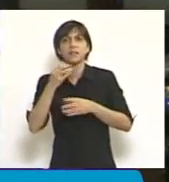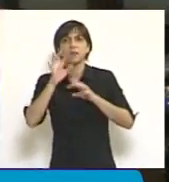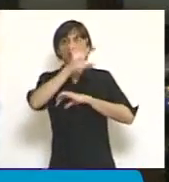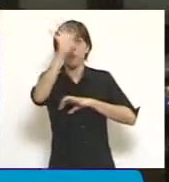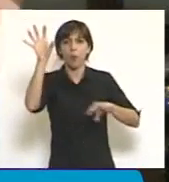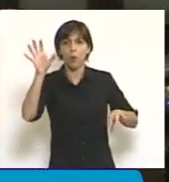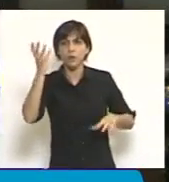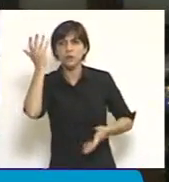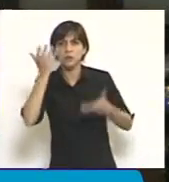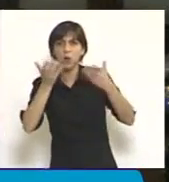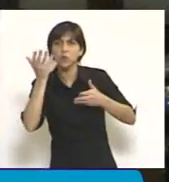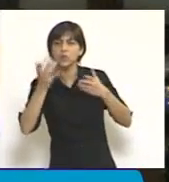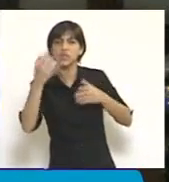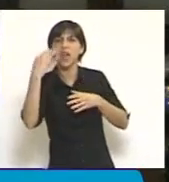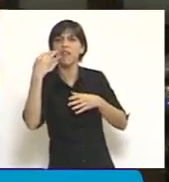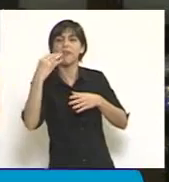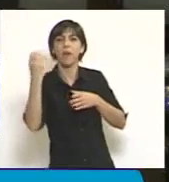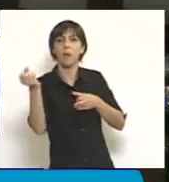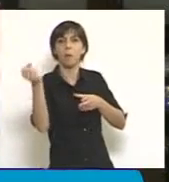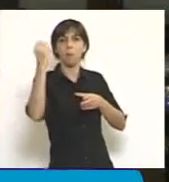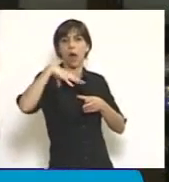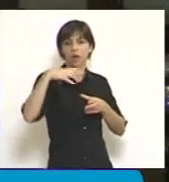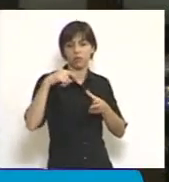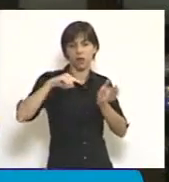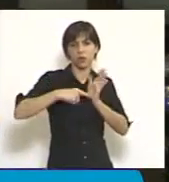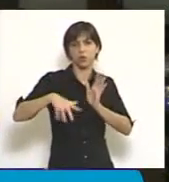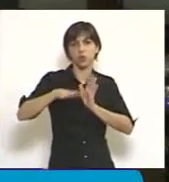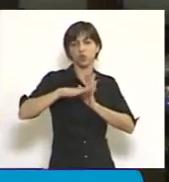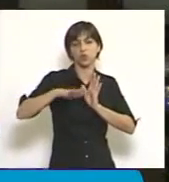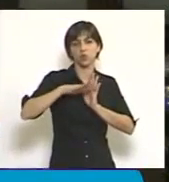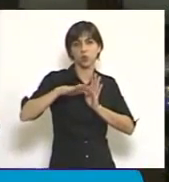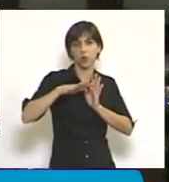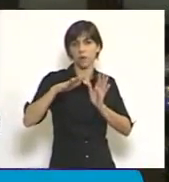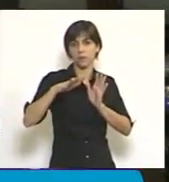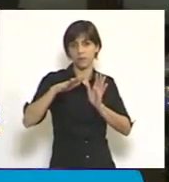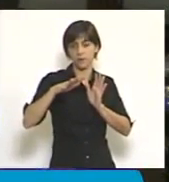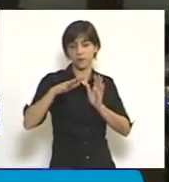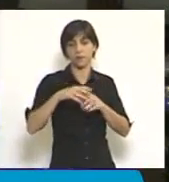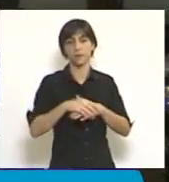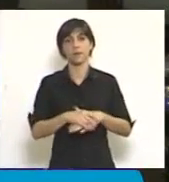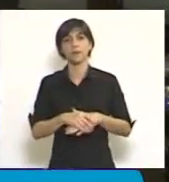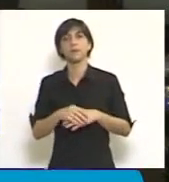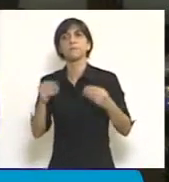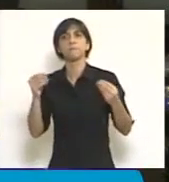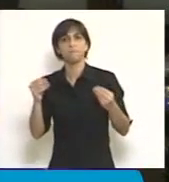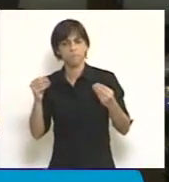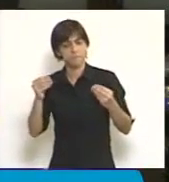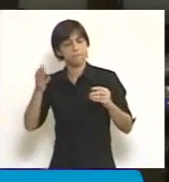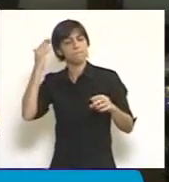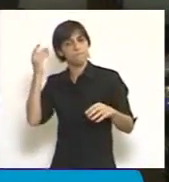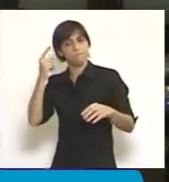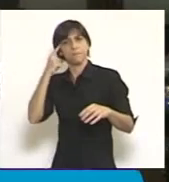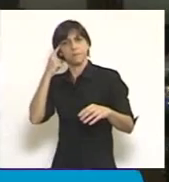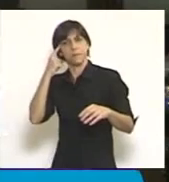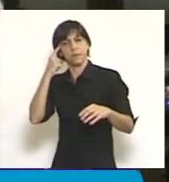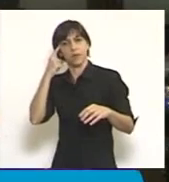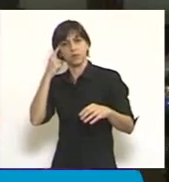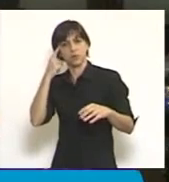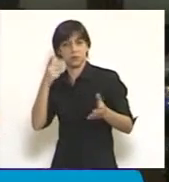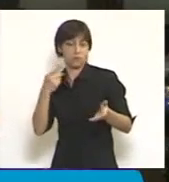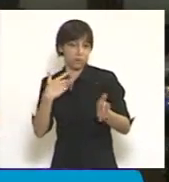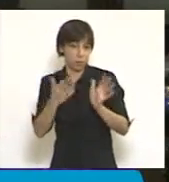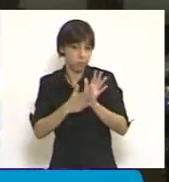local de la capital federal, equivalente a la justicia local de las provincias, tiene forzosa y obligatoriamente que ser